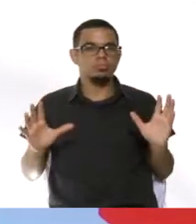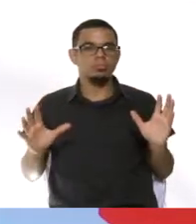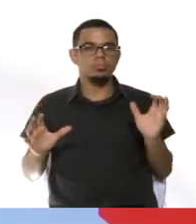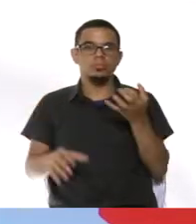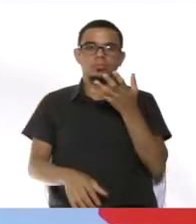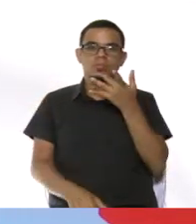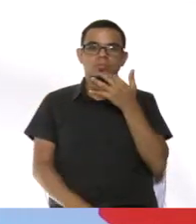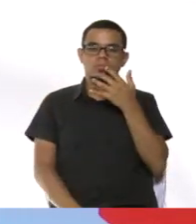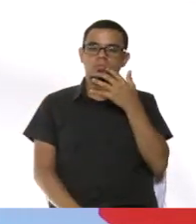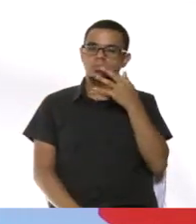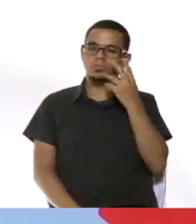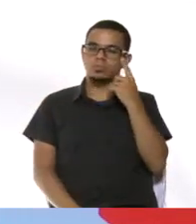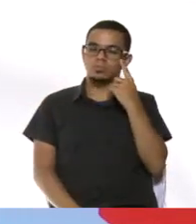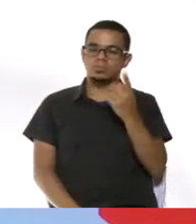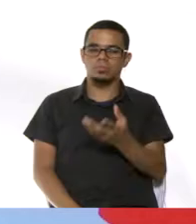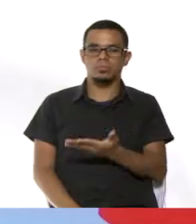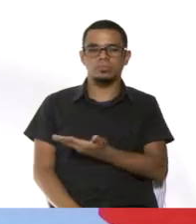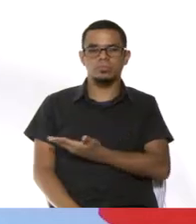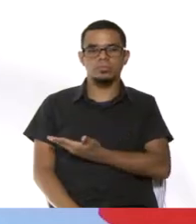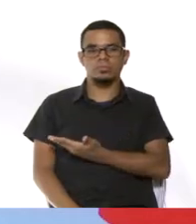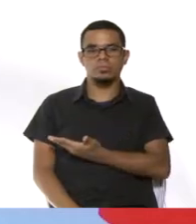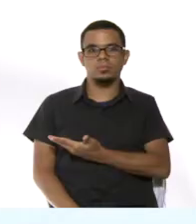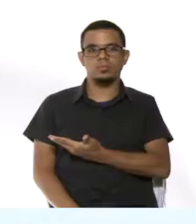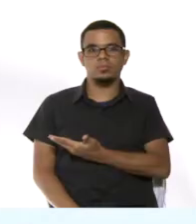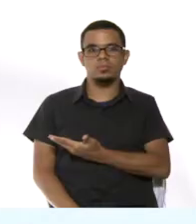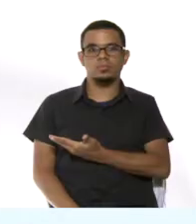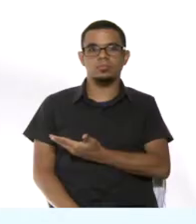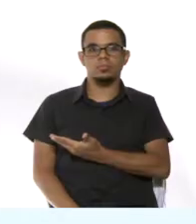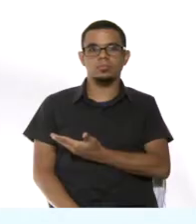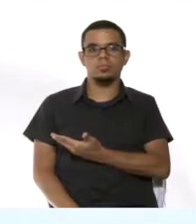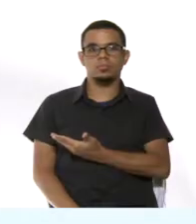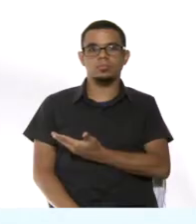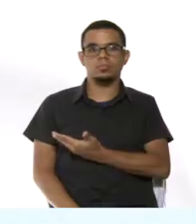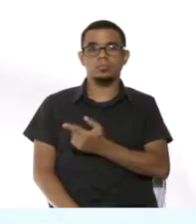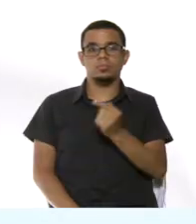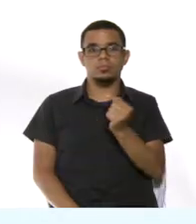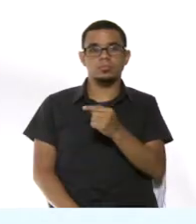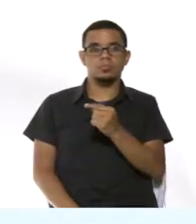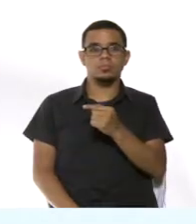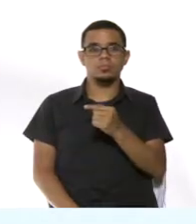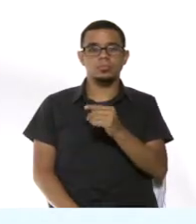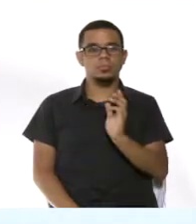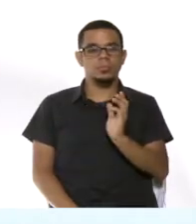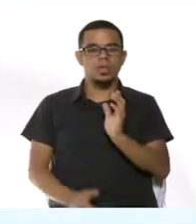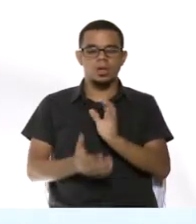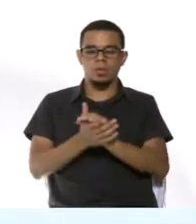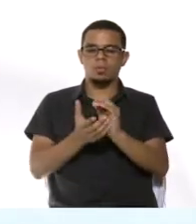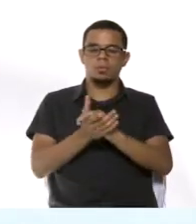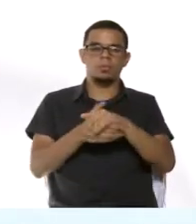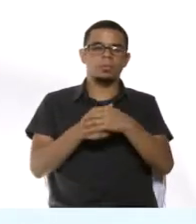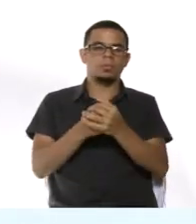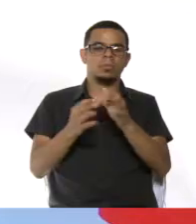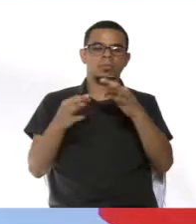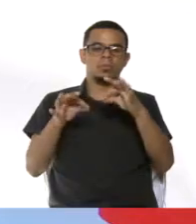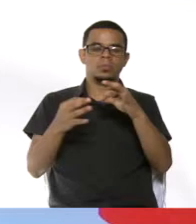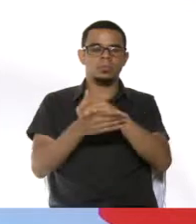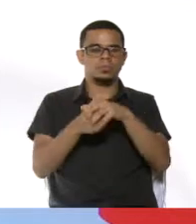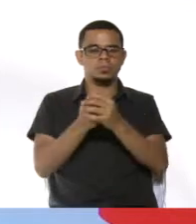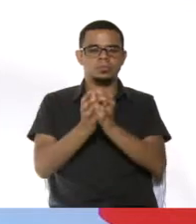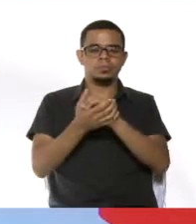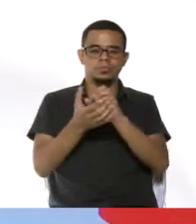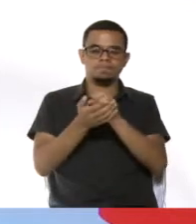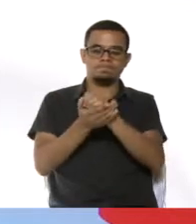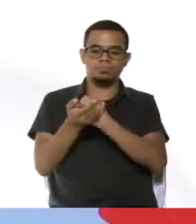hoy. Esta yo la hice con papel. Agarré una pelota que estaba dañada y le coloqué papel e invité a